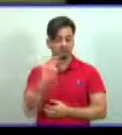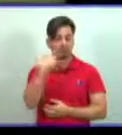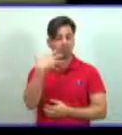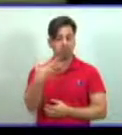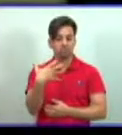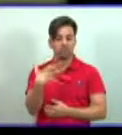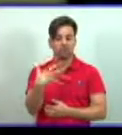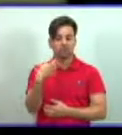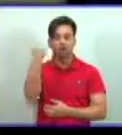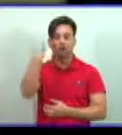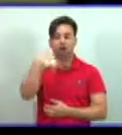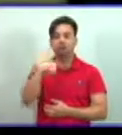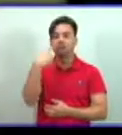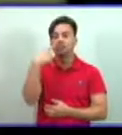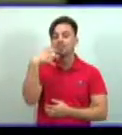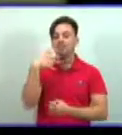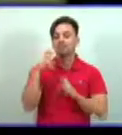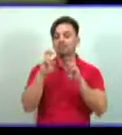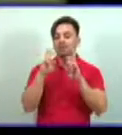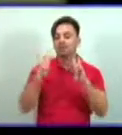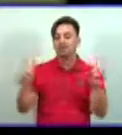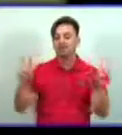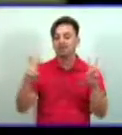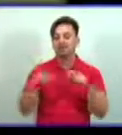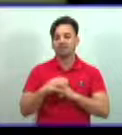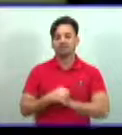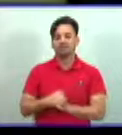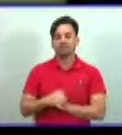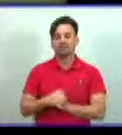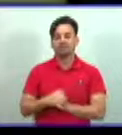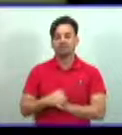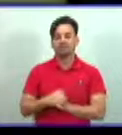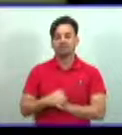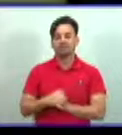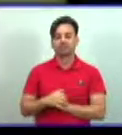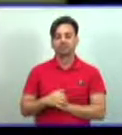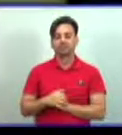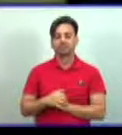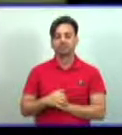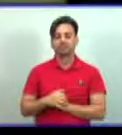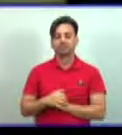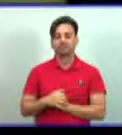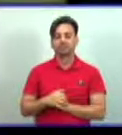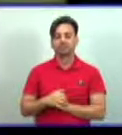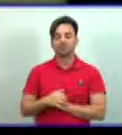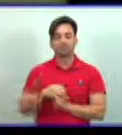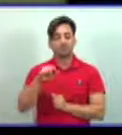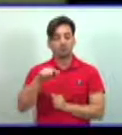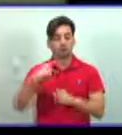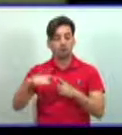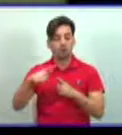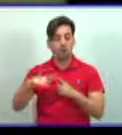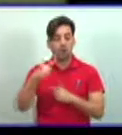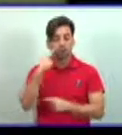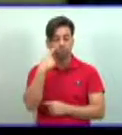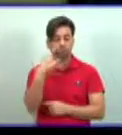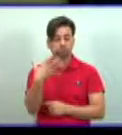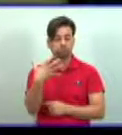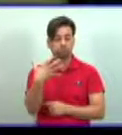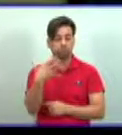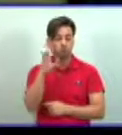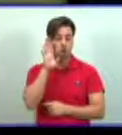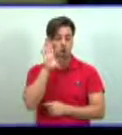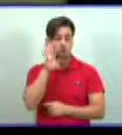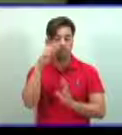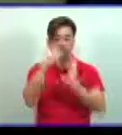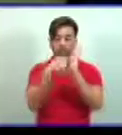vida y esos efectos contaminantes que podemos encontrar todavía en nuestro planeta. Es necesario que recordemos